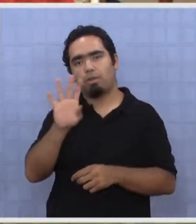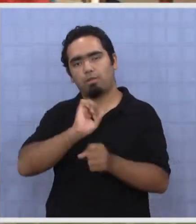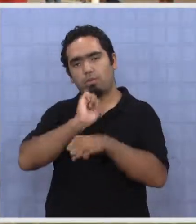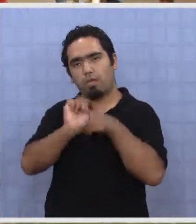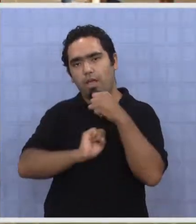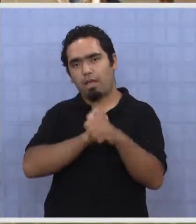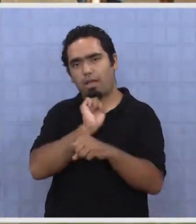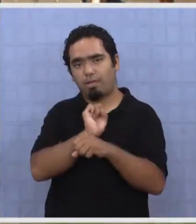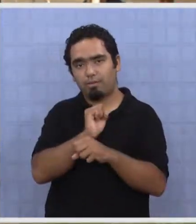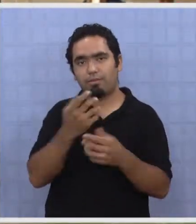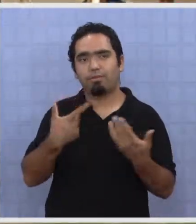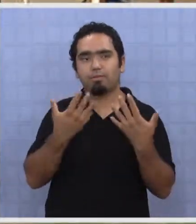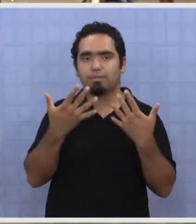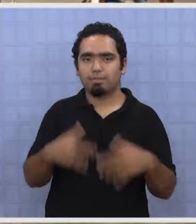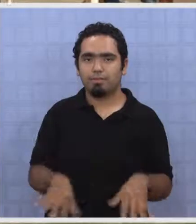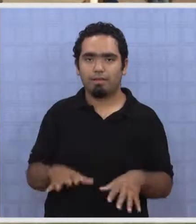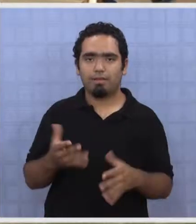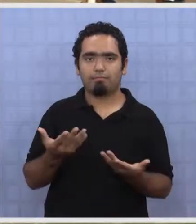pero más.